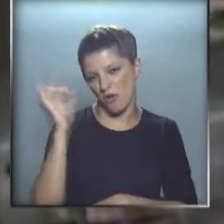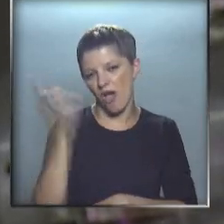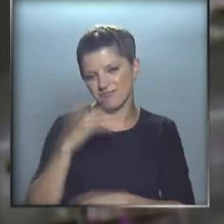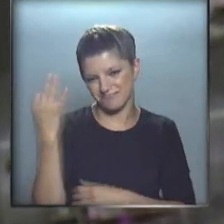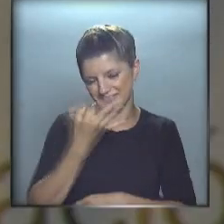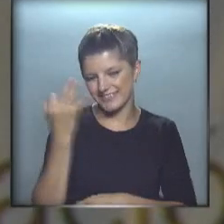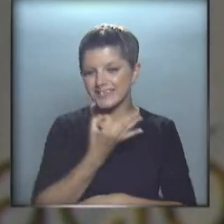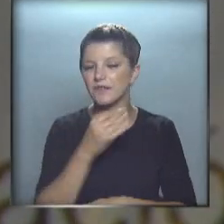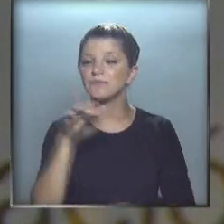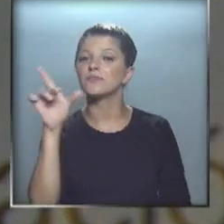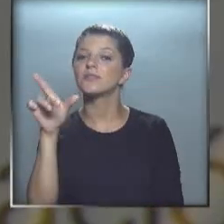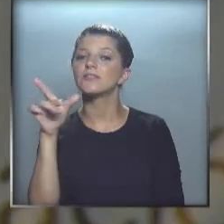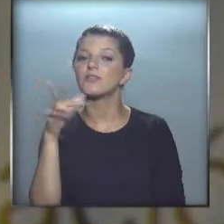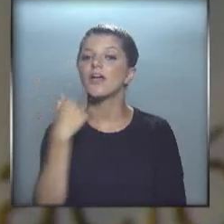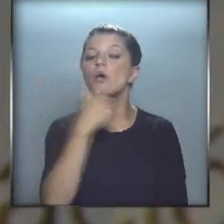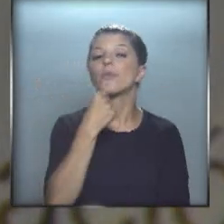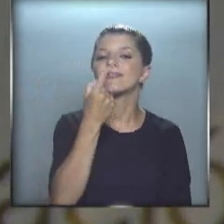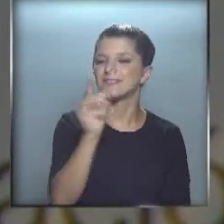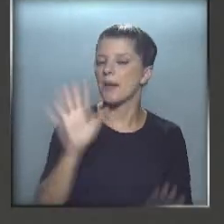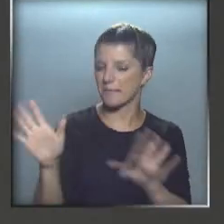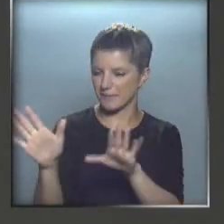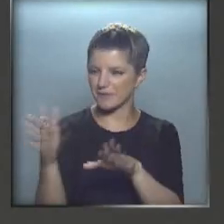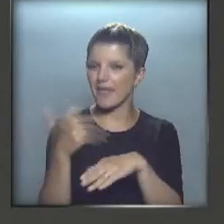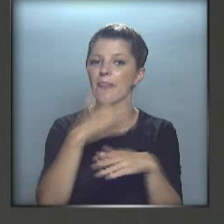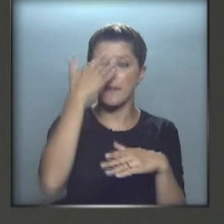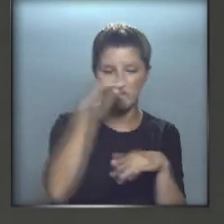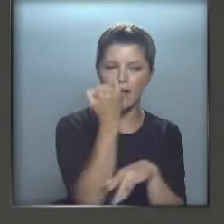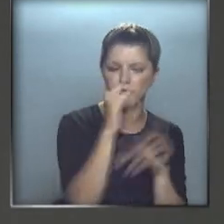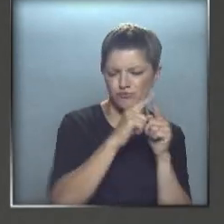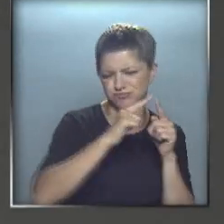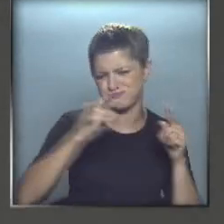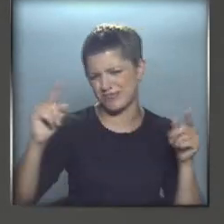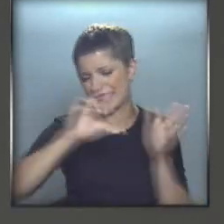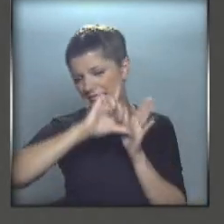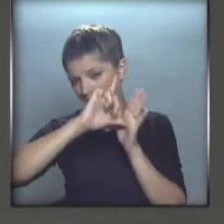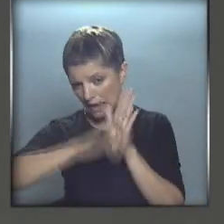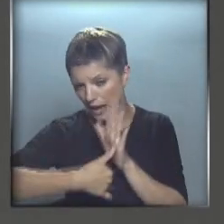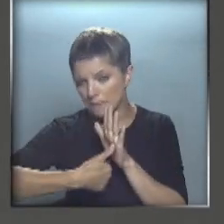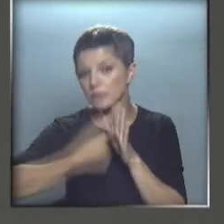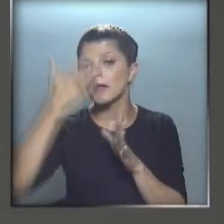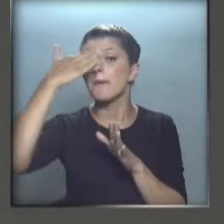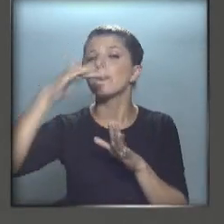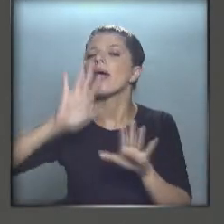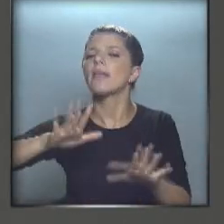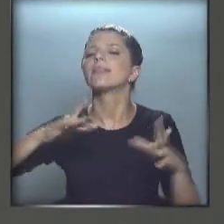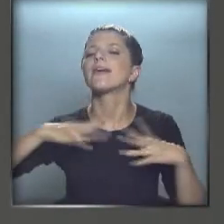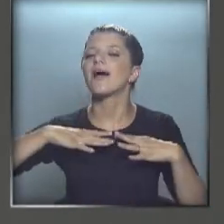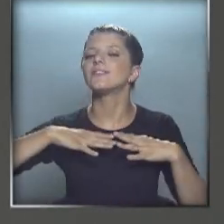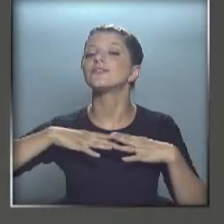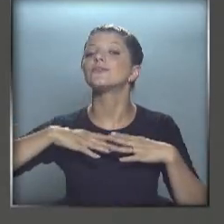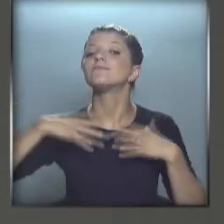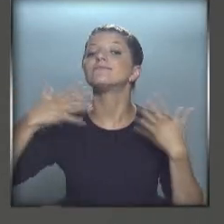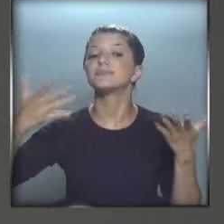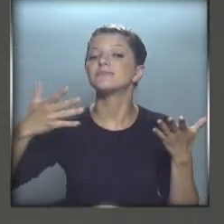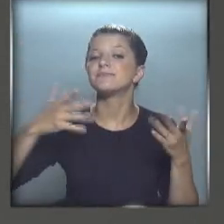Baiano, el Love. ¿Qué pasaba en el off? Porque las grabaciones son muy largas, las jornadas son muy, muy, muy largas. Muy largas. Hay gente que muy, levanta